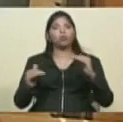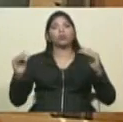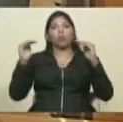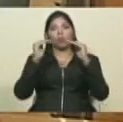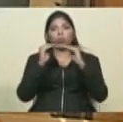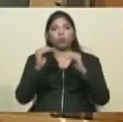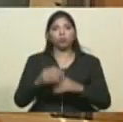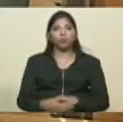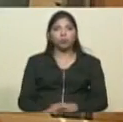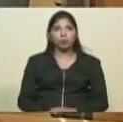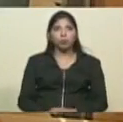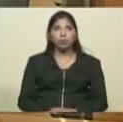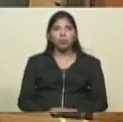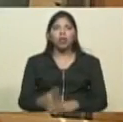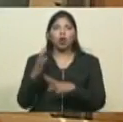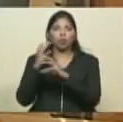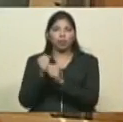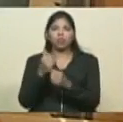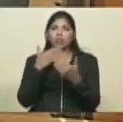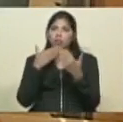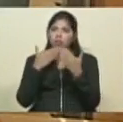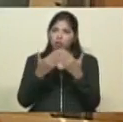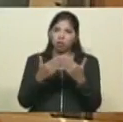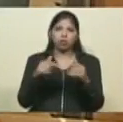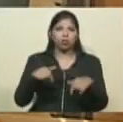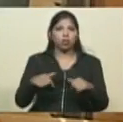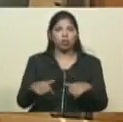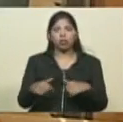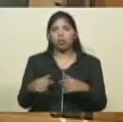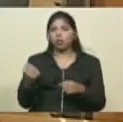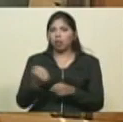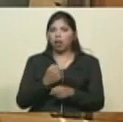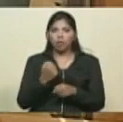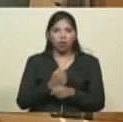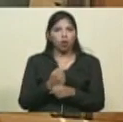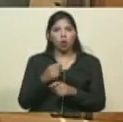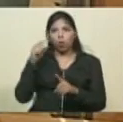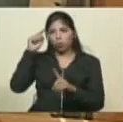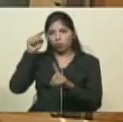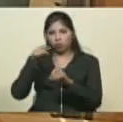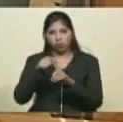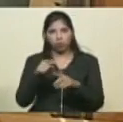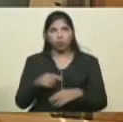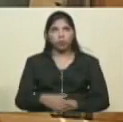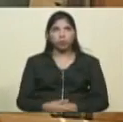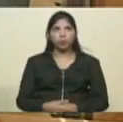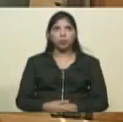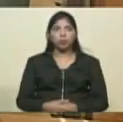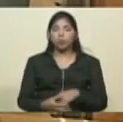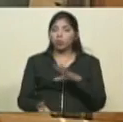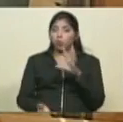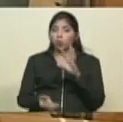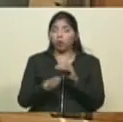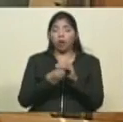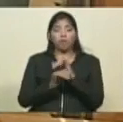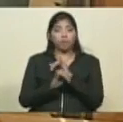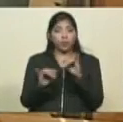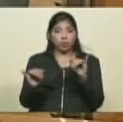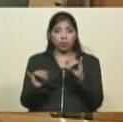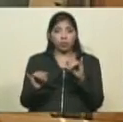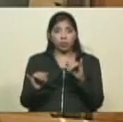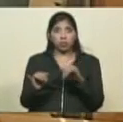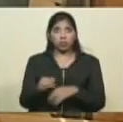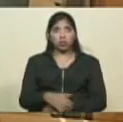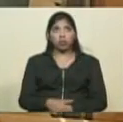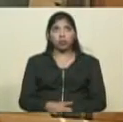este poder soberano para trabajar en pro de estos máximos objetivos. Con estas palabras finales quedó concluido el punto objeto